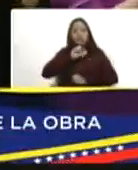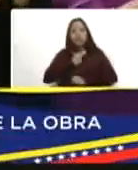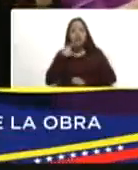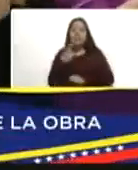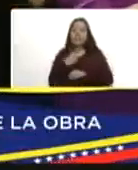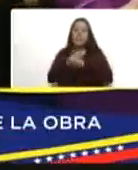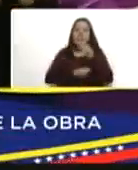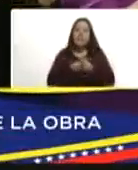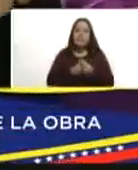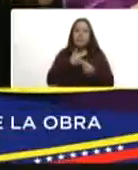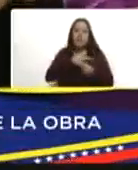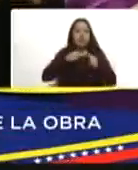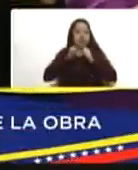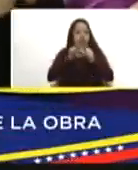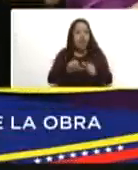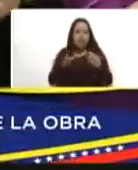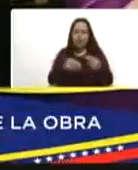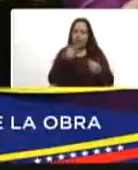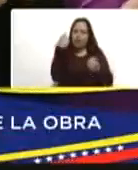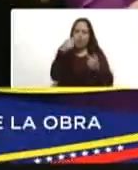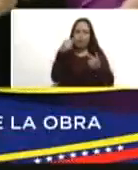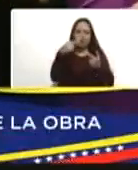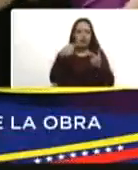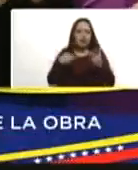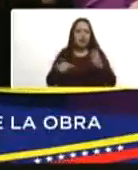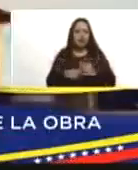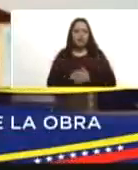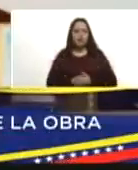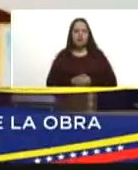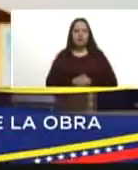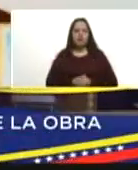seremos en muchas cosas